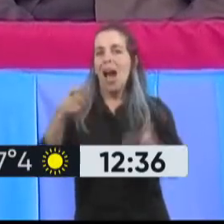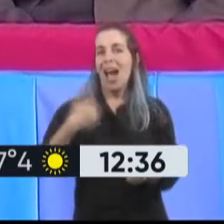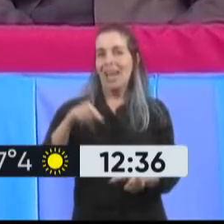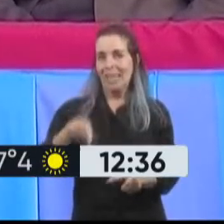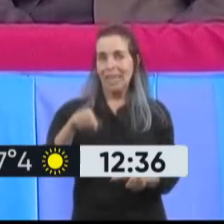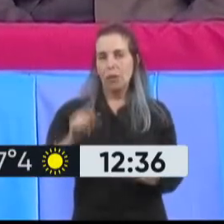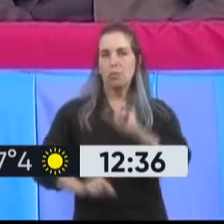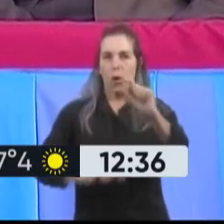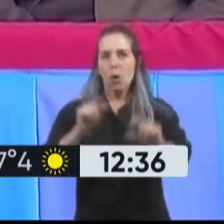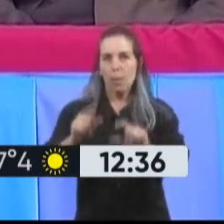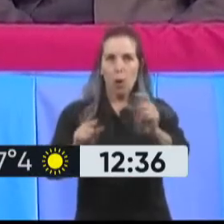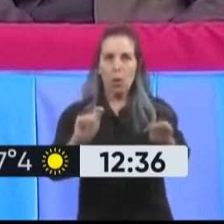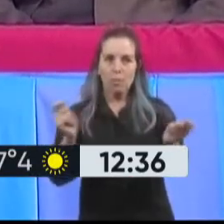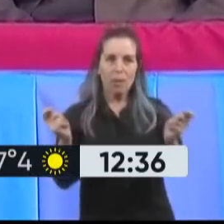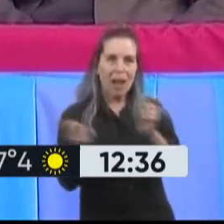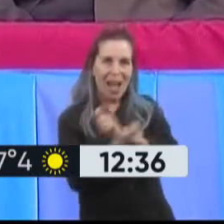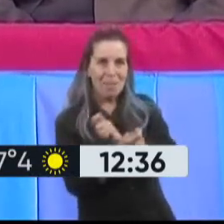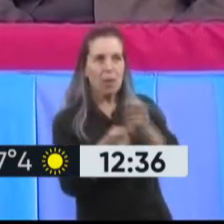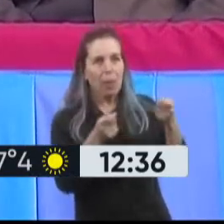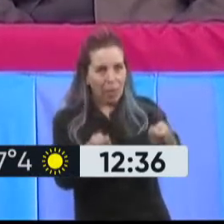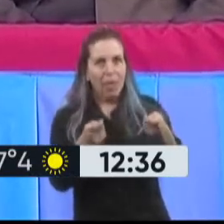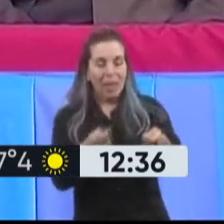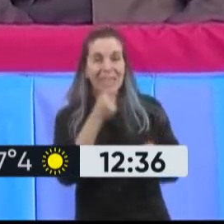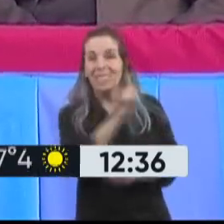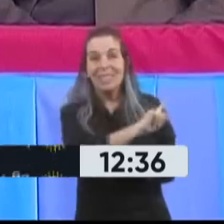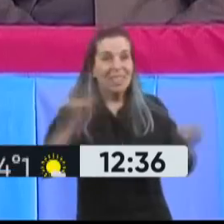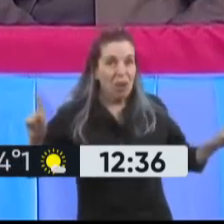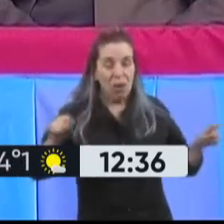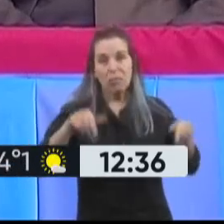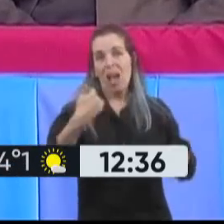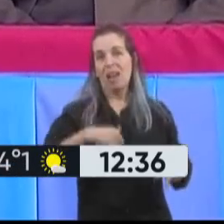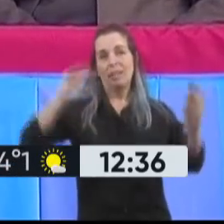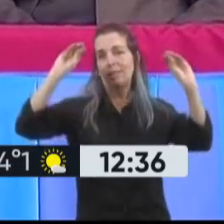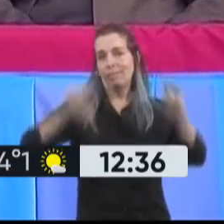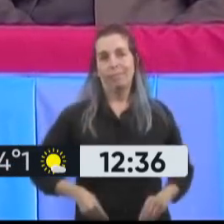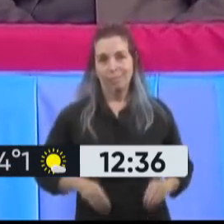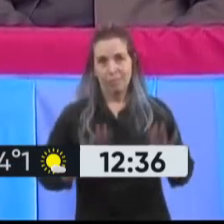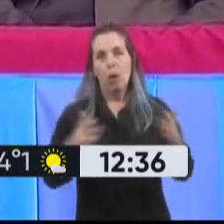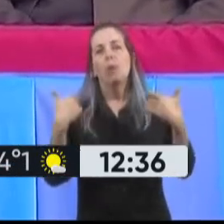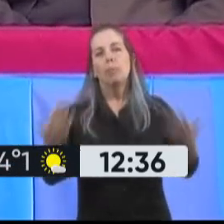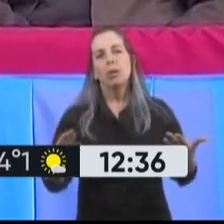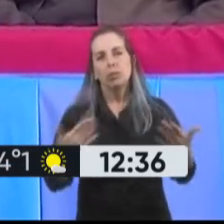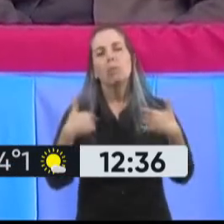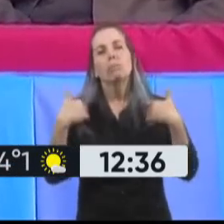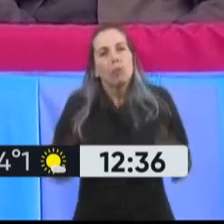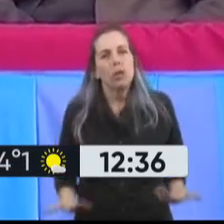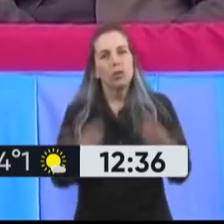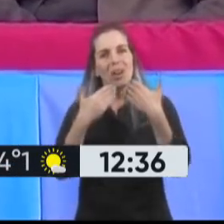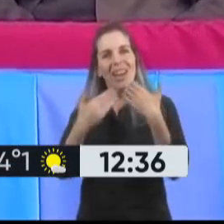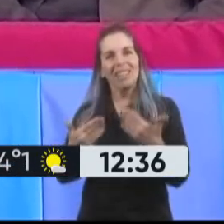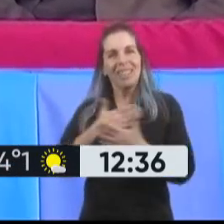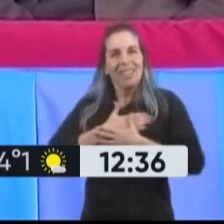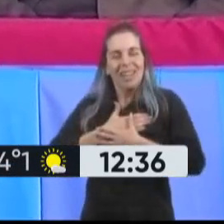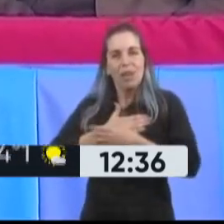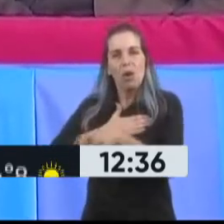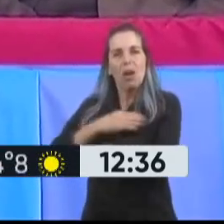emprendiendo, el destino es ser la villa miseria más grande del mundo. Por eso agradezco, querido Nicolás,